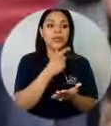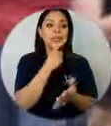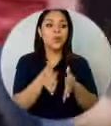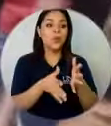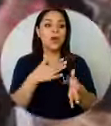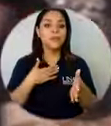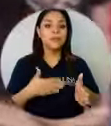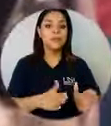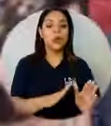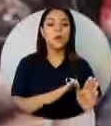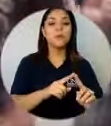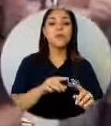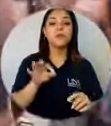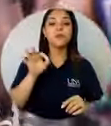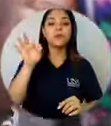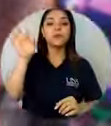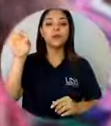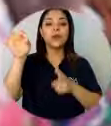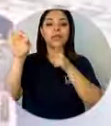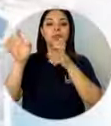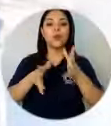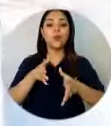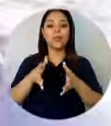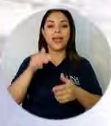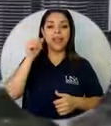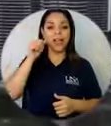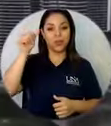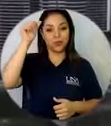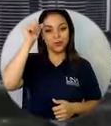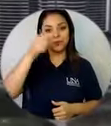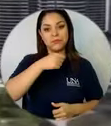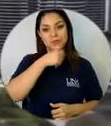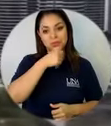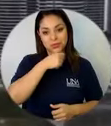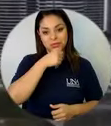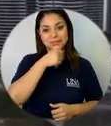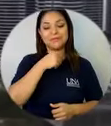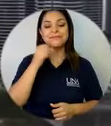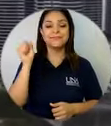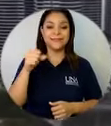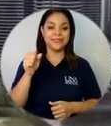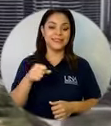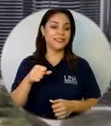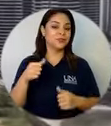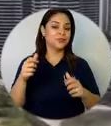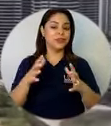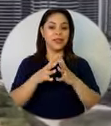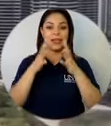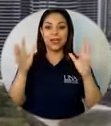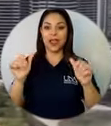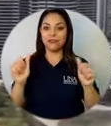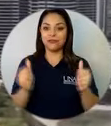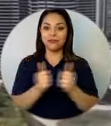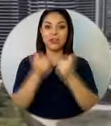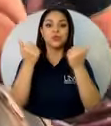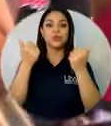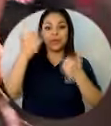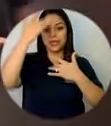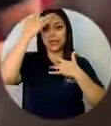un par de años probablemente vamos a hablar quién va a cuidar a los adultos mayores. Sí, eso es un gran reto también,